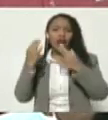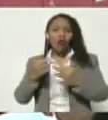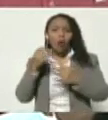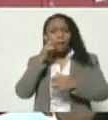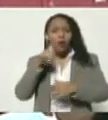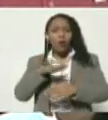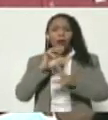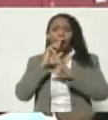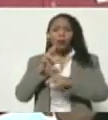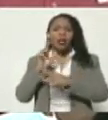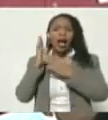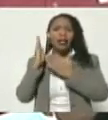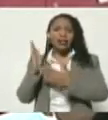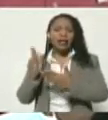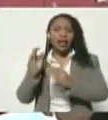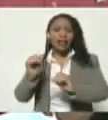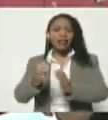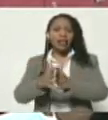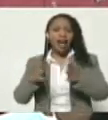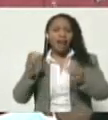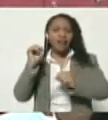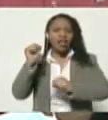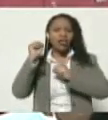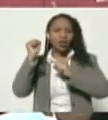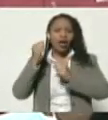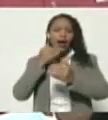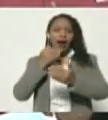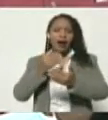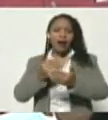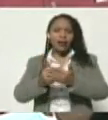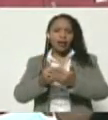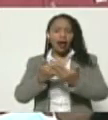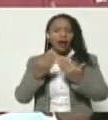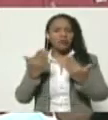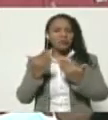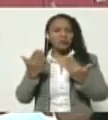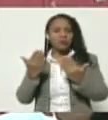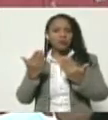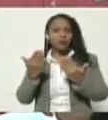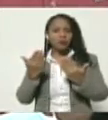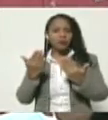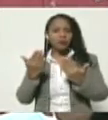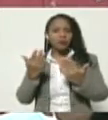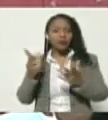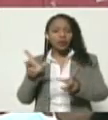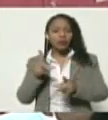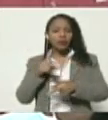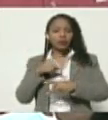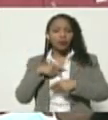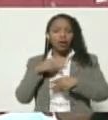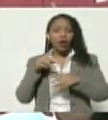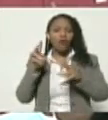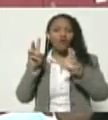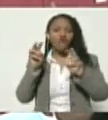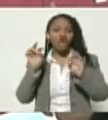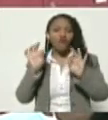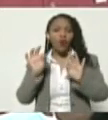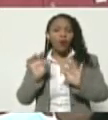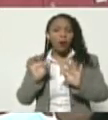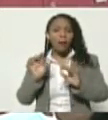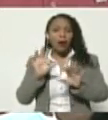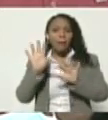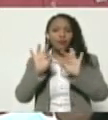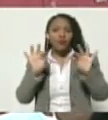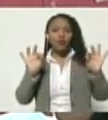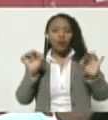pueblo va a responder con una gran victoria. Gracias a que se ha adoptado un método para la selección